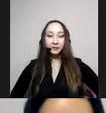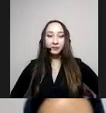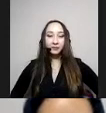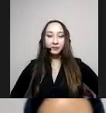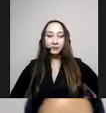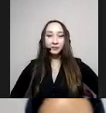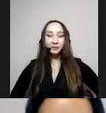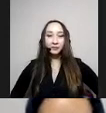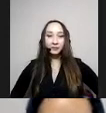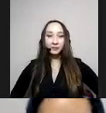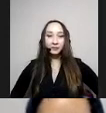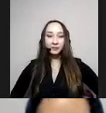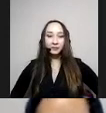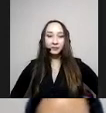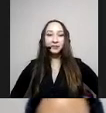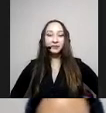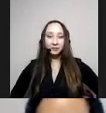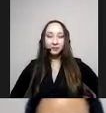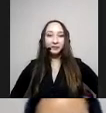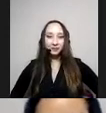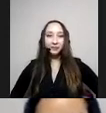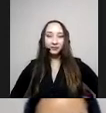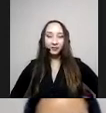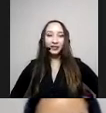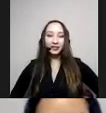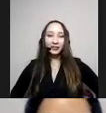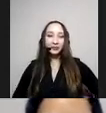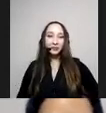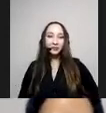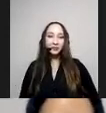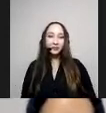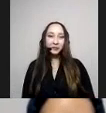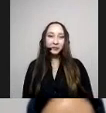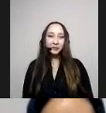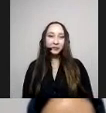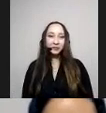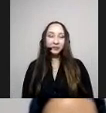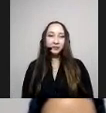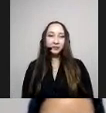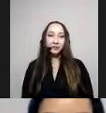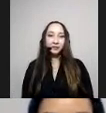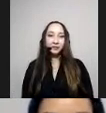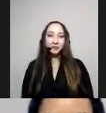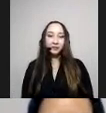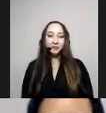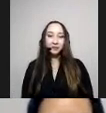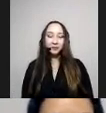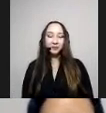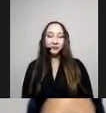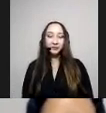desde Colombia nos está también acompañando. Muchas gracias. No sé ese punto tan interesante. Así es